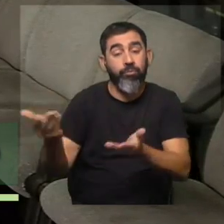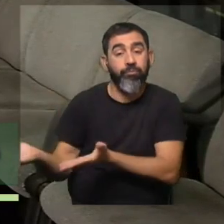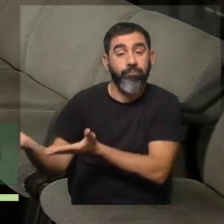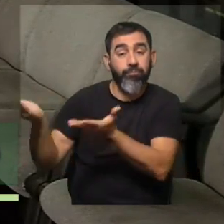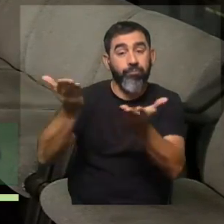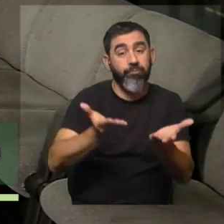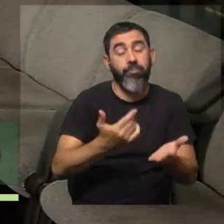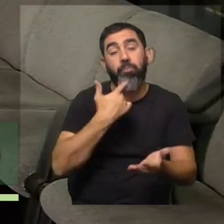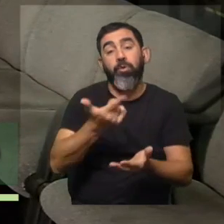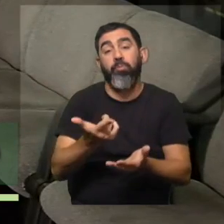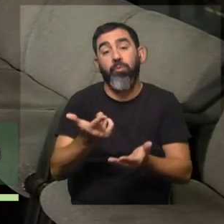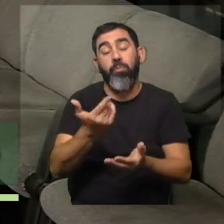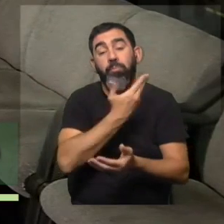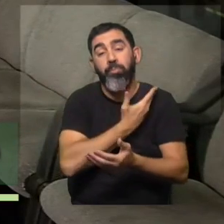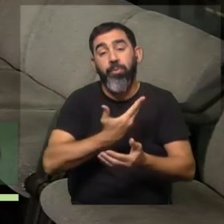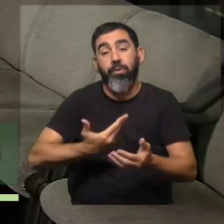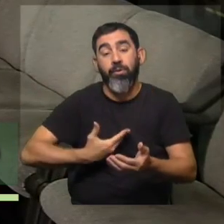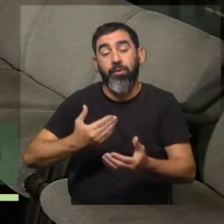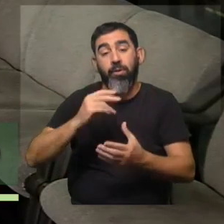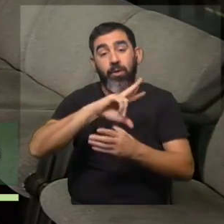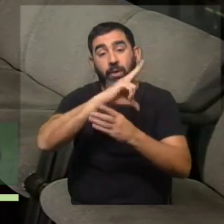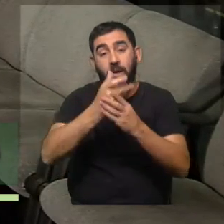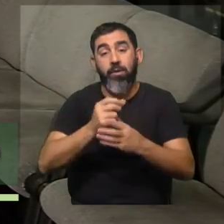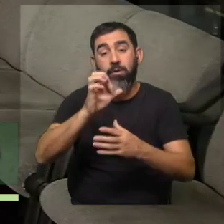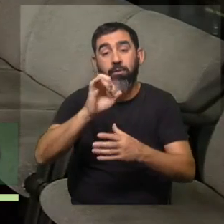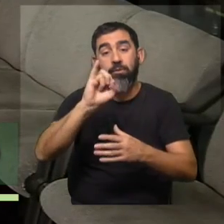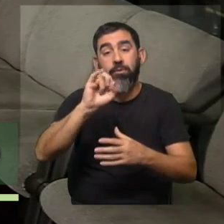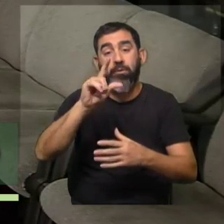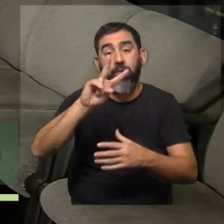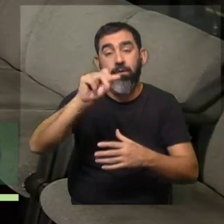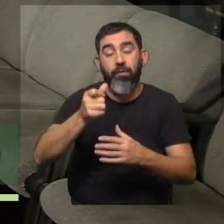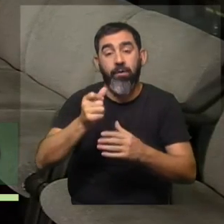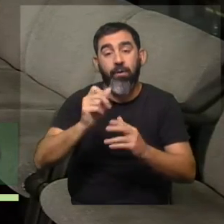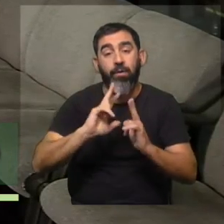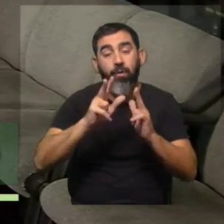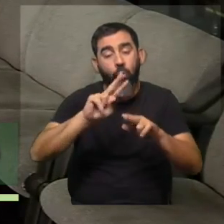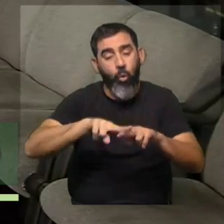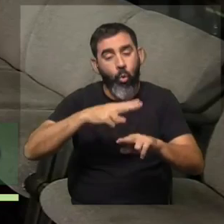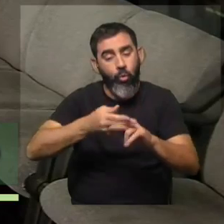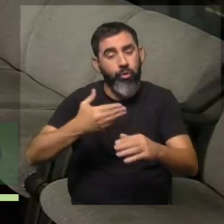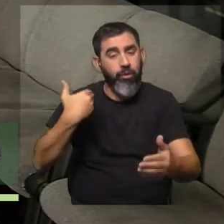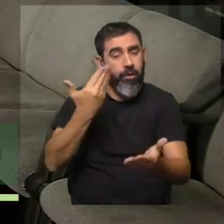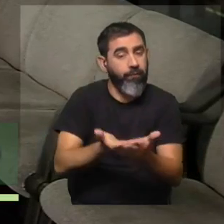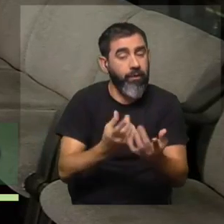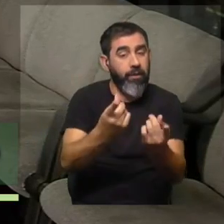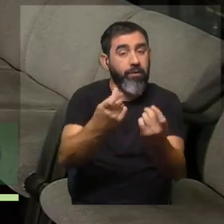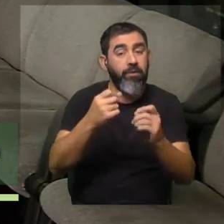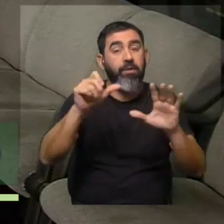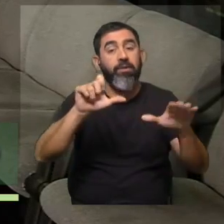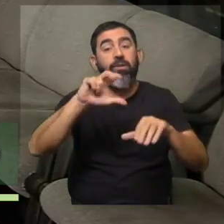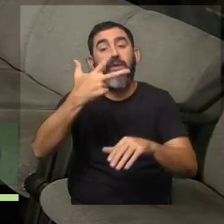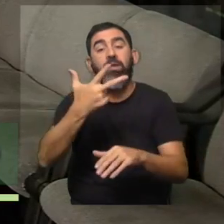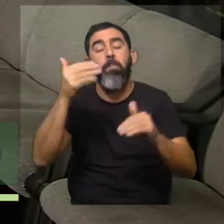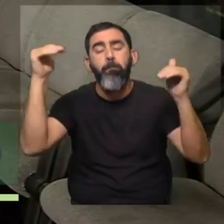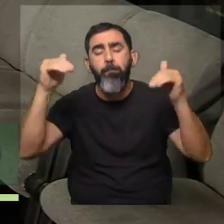entre otros al presidente del codician arroba Silva quien bueno reiteró su planteo de la necesidad de 63